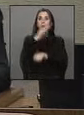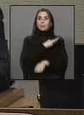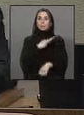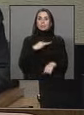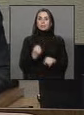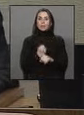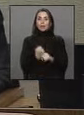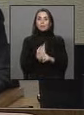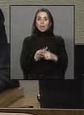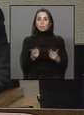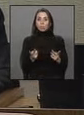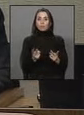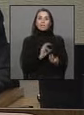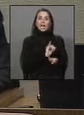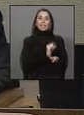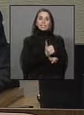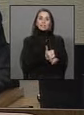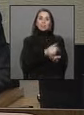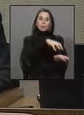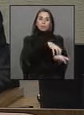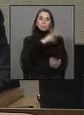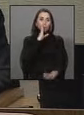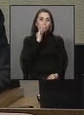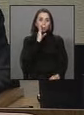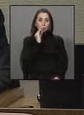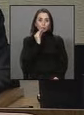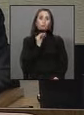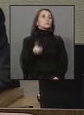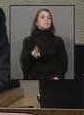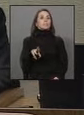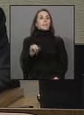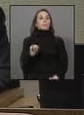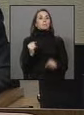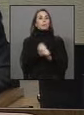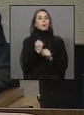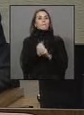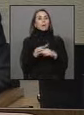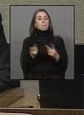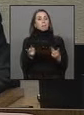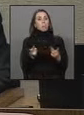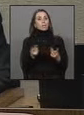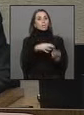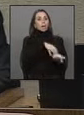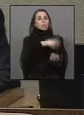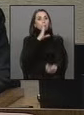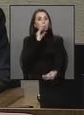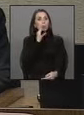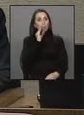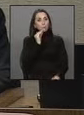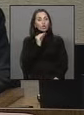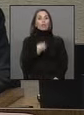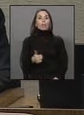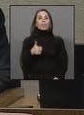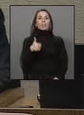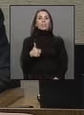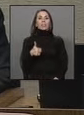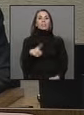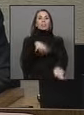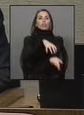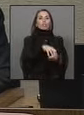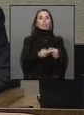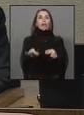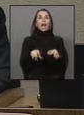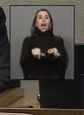Públicas, al Intendente Regional del Vivo Vivo, al Ceremi de Obras Públicas de la Región del Vivo Vivo, al Director Regional de